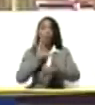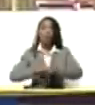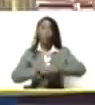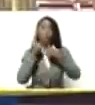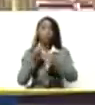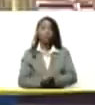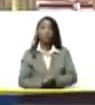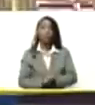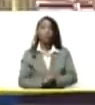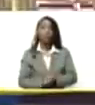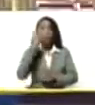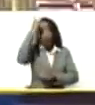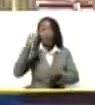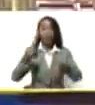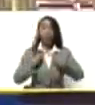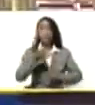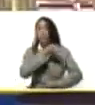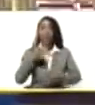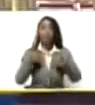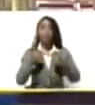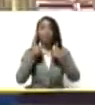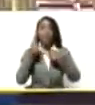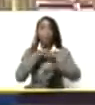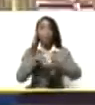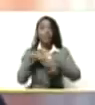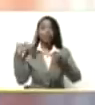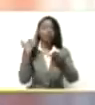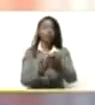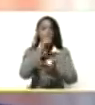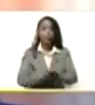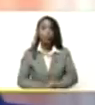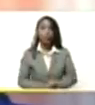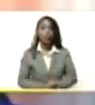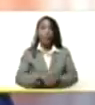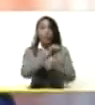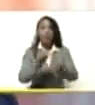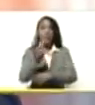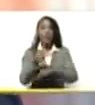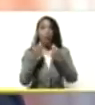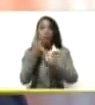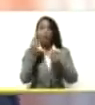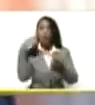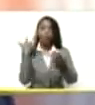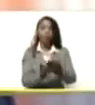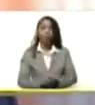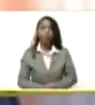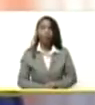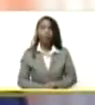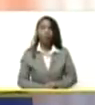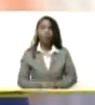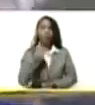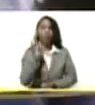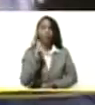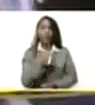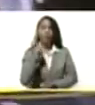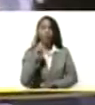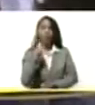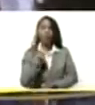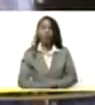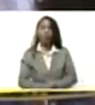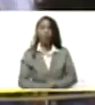hemos logrado diputados y diputadas superar el 90 por ciento de